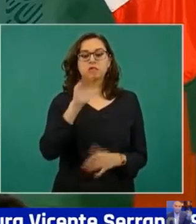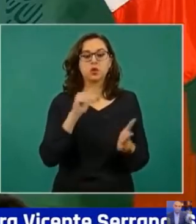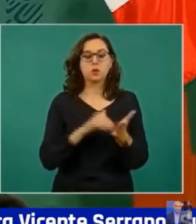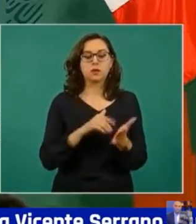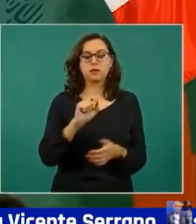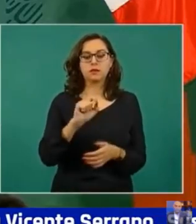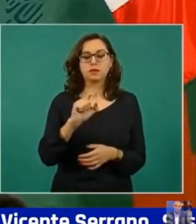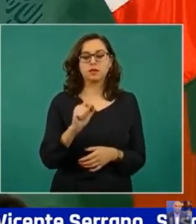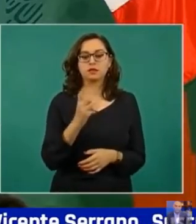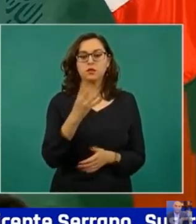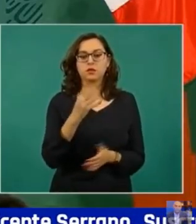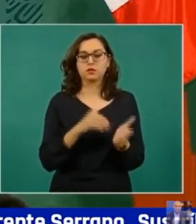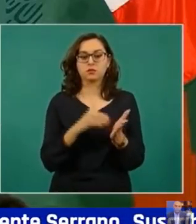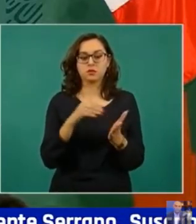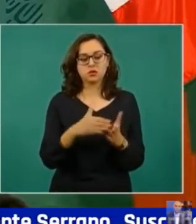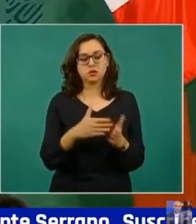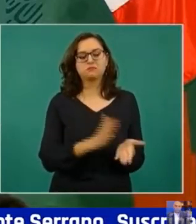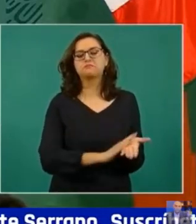5,024.